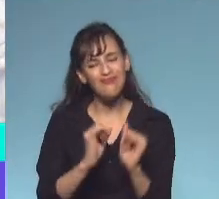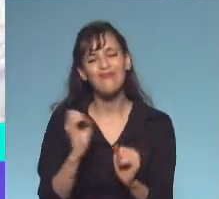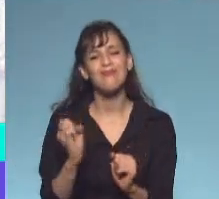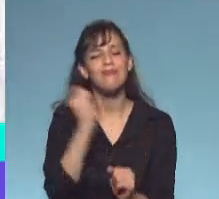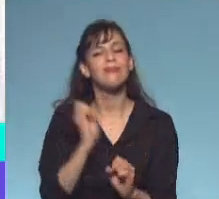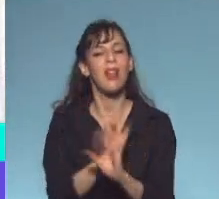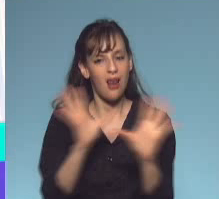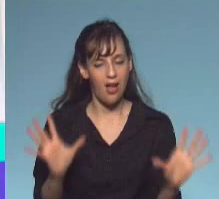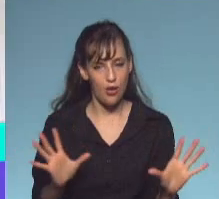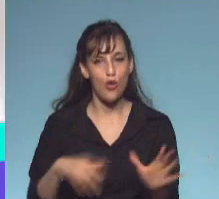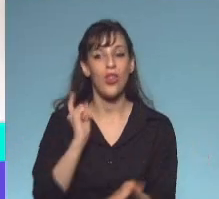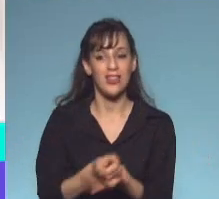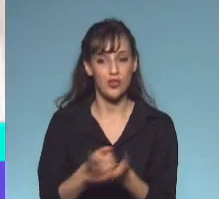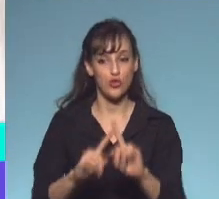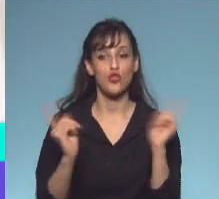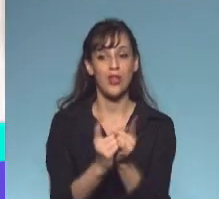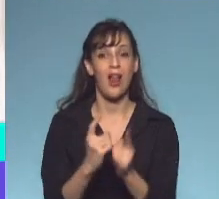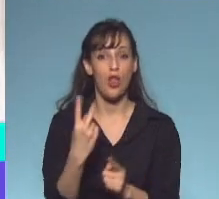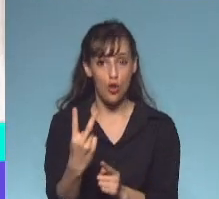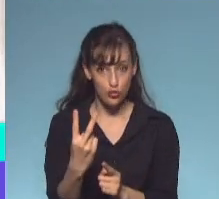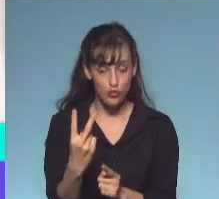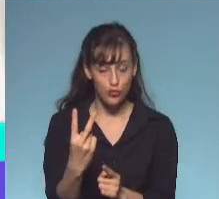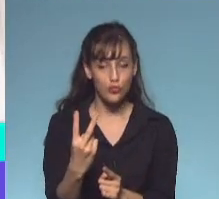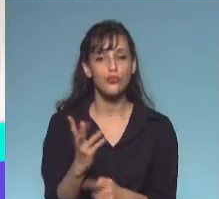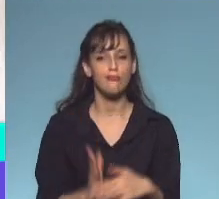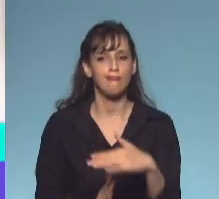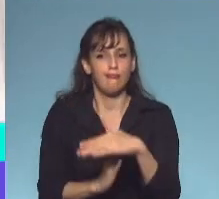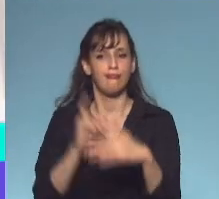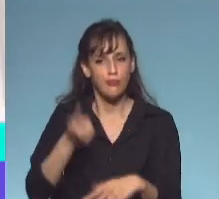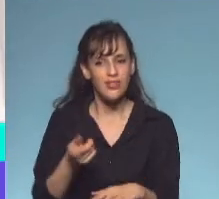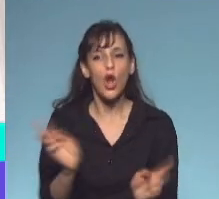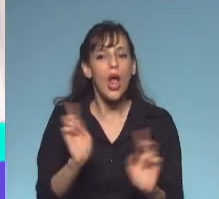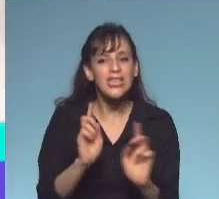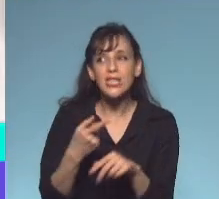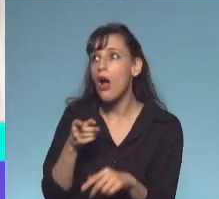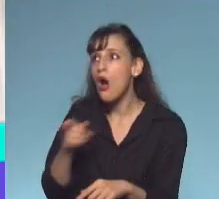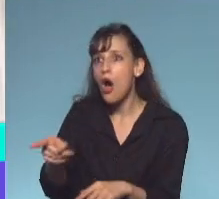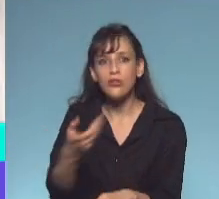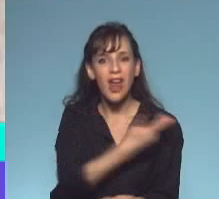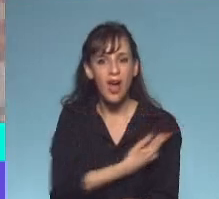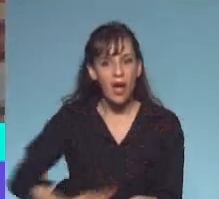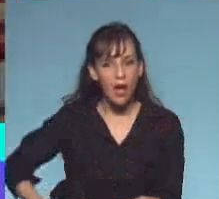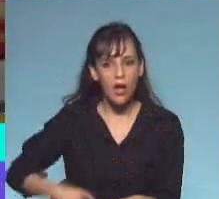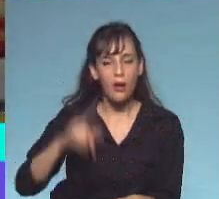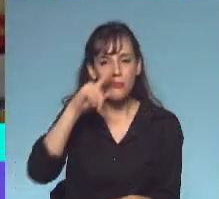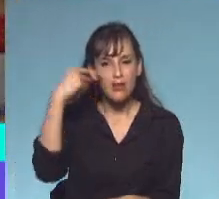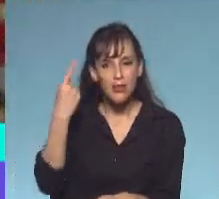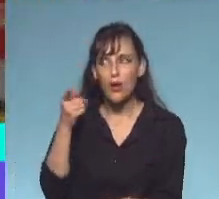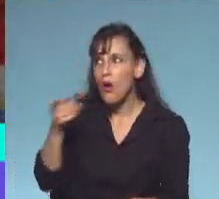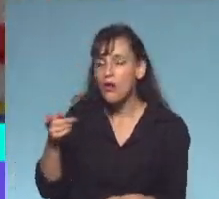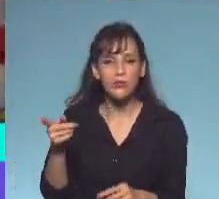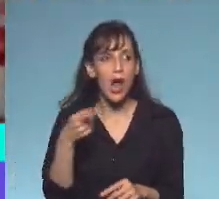una de las a las dos en lo contencioso-administrativo no es en contra del gobierno de alberto fernández no es en contra de lena com